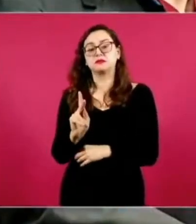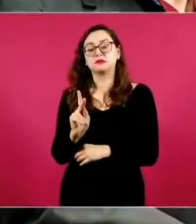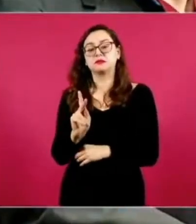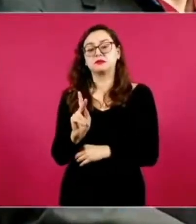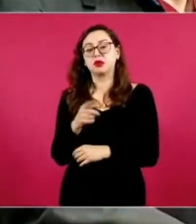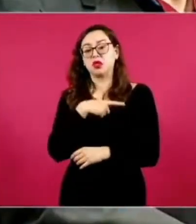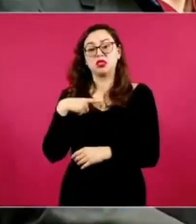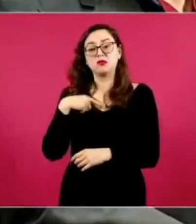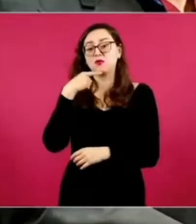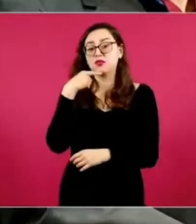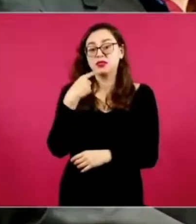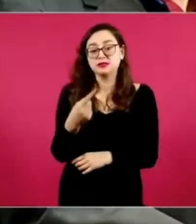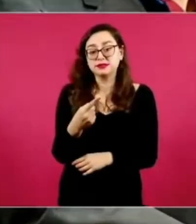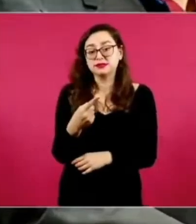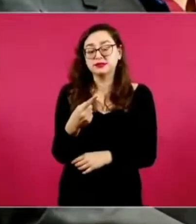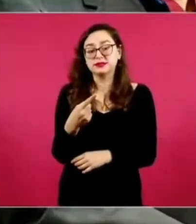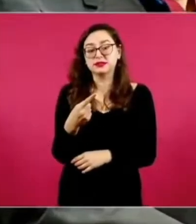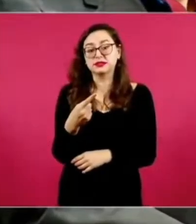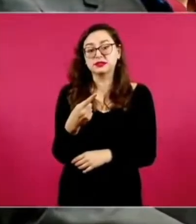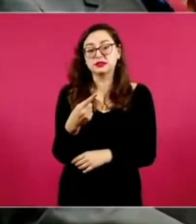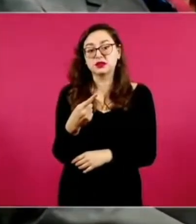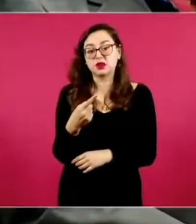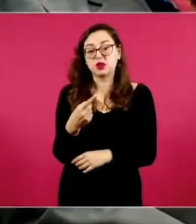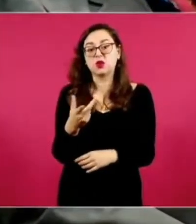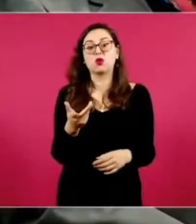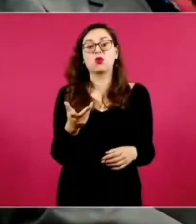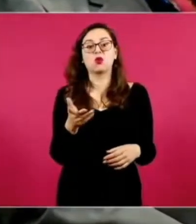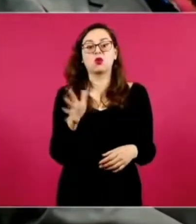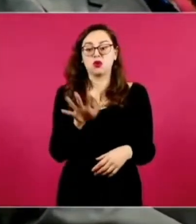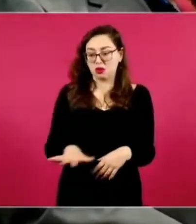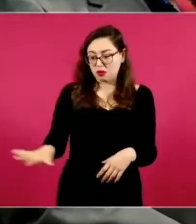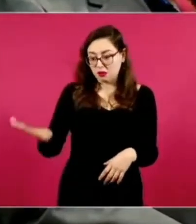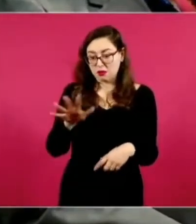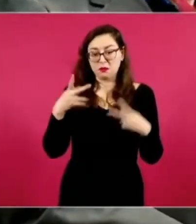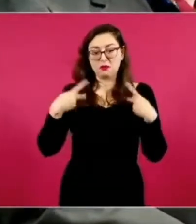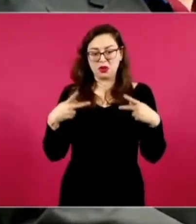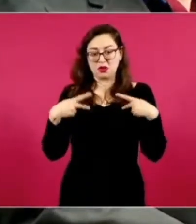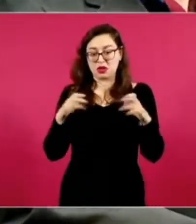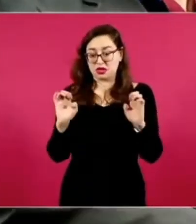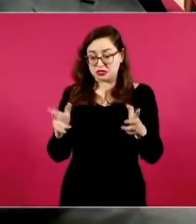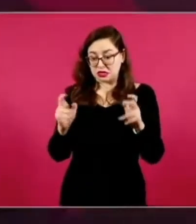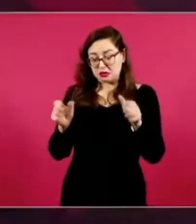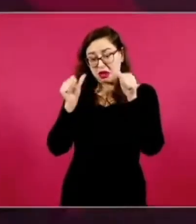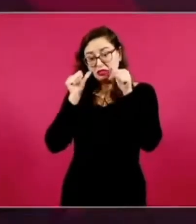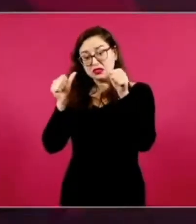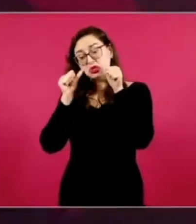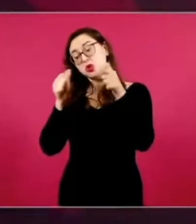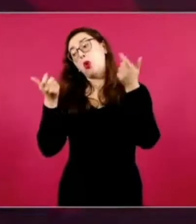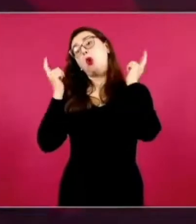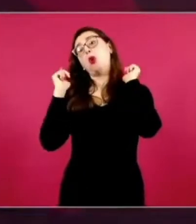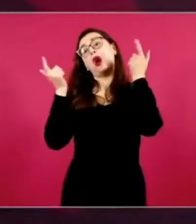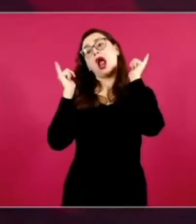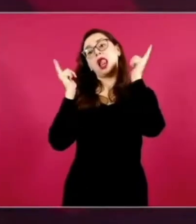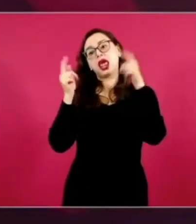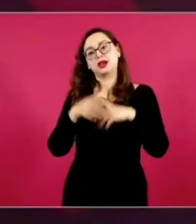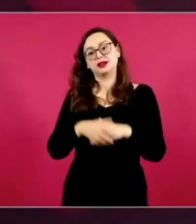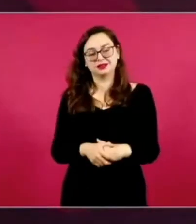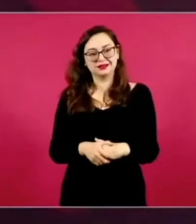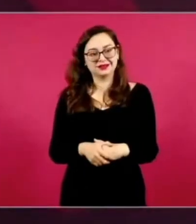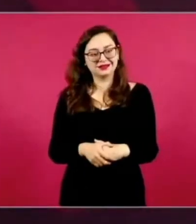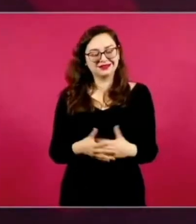que ojalá se le pueda dar una atención a los desplazados. Sí, lo estamos haciendo. Por eso te